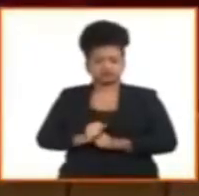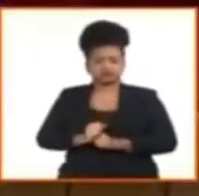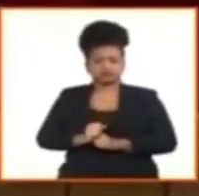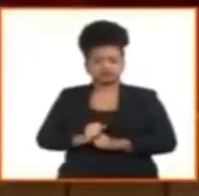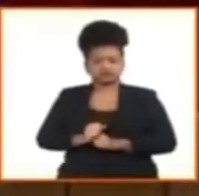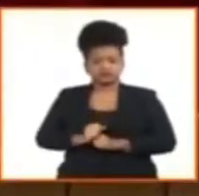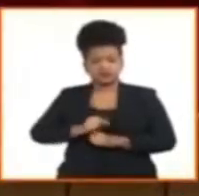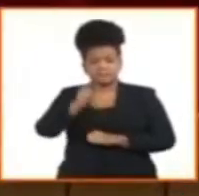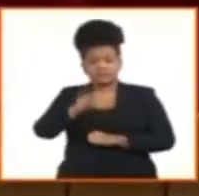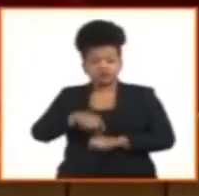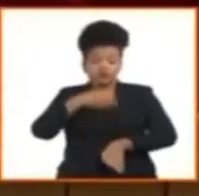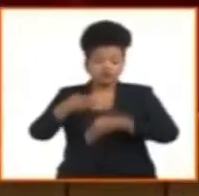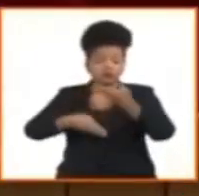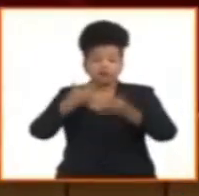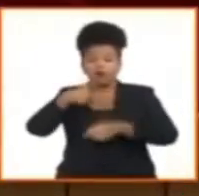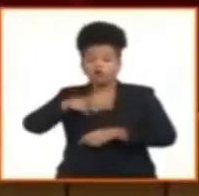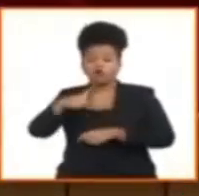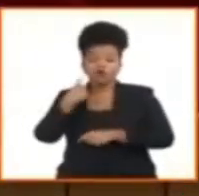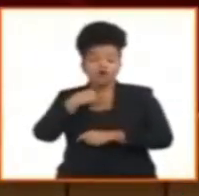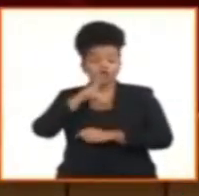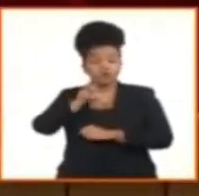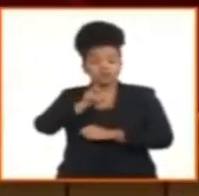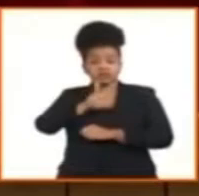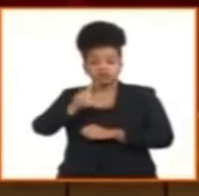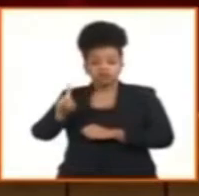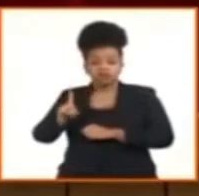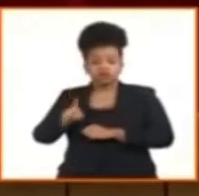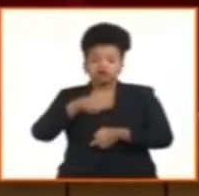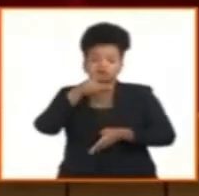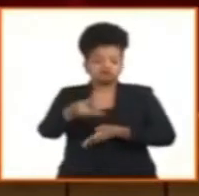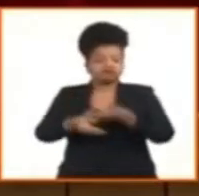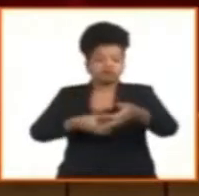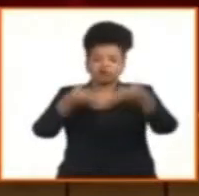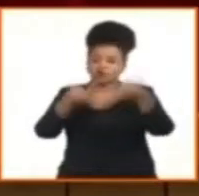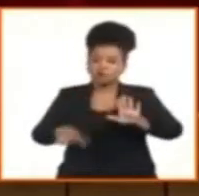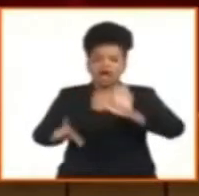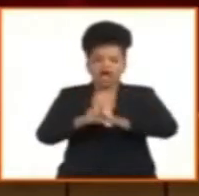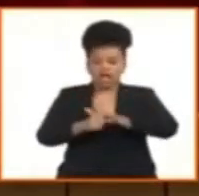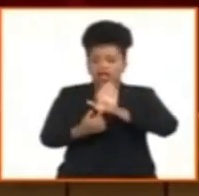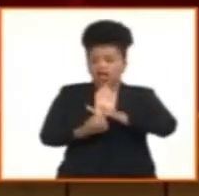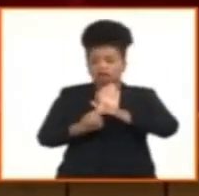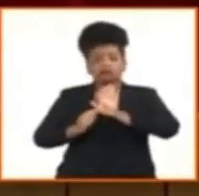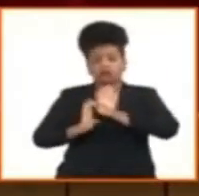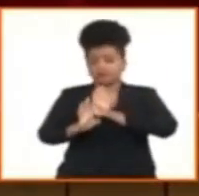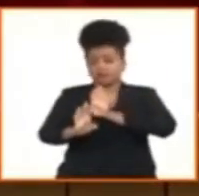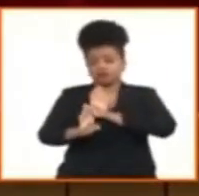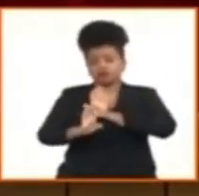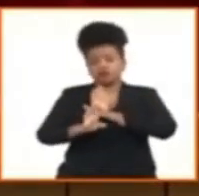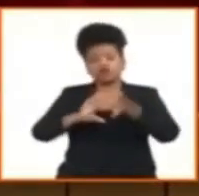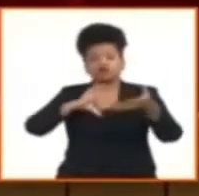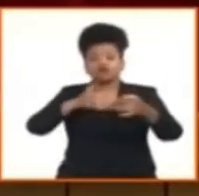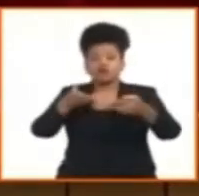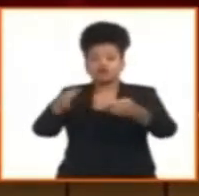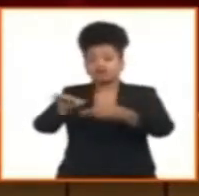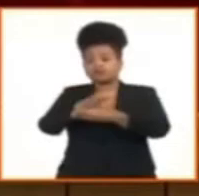2021 se procesaron conforme a lo establecido en la ley penal vigente, con un tratamiento diferenciado a cada caso según